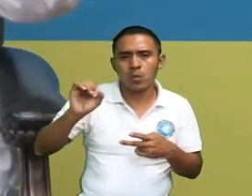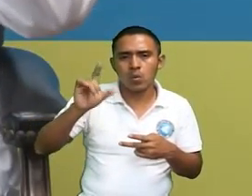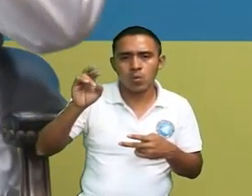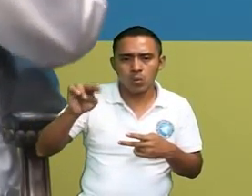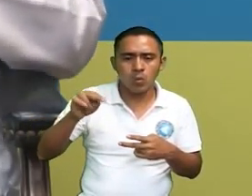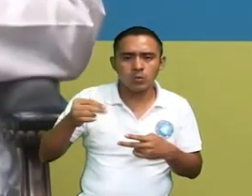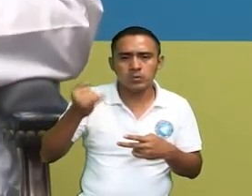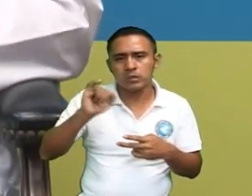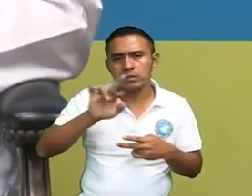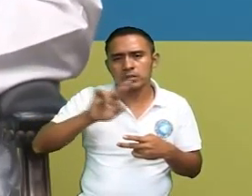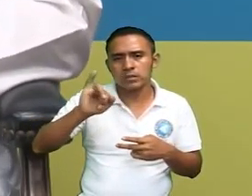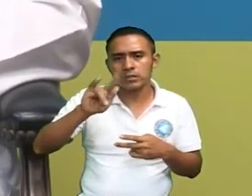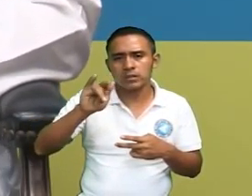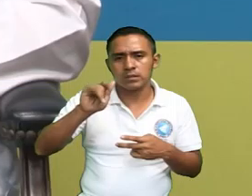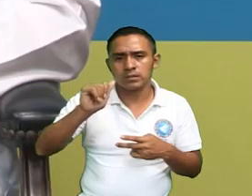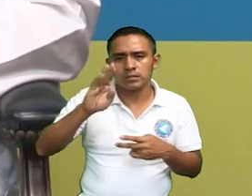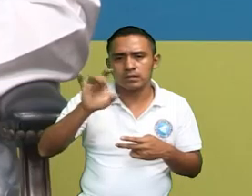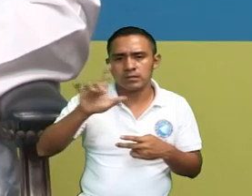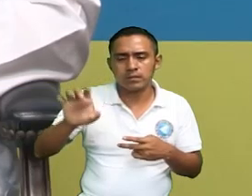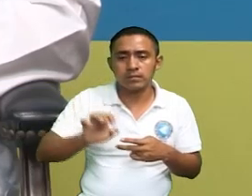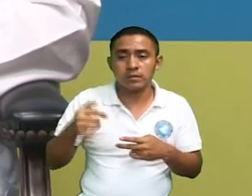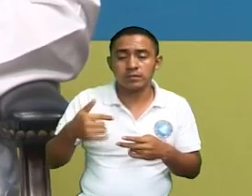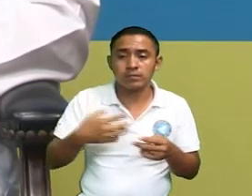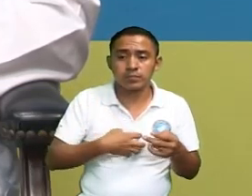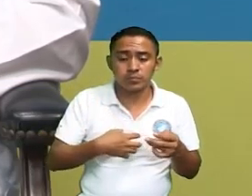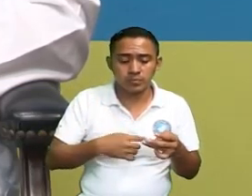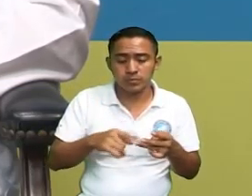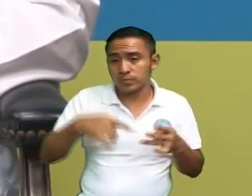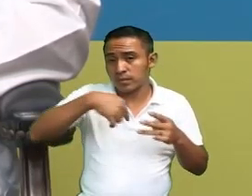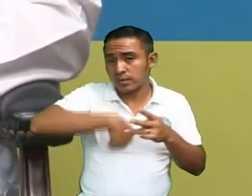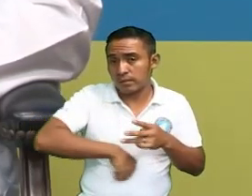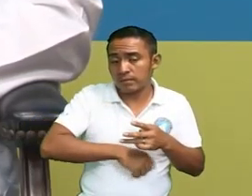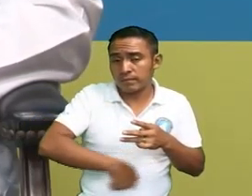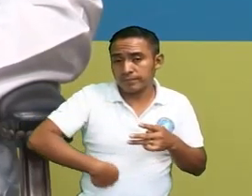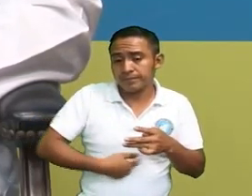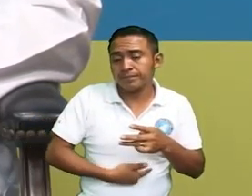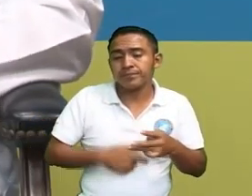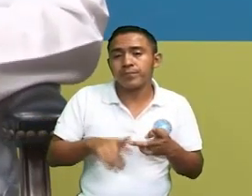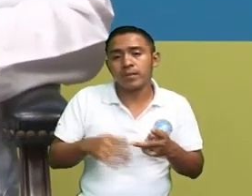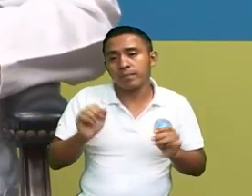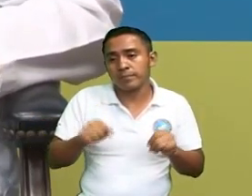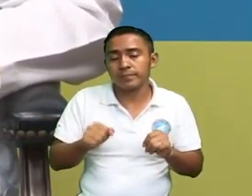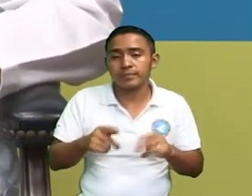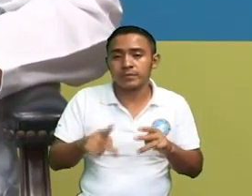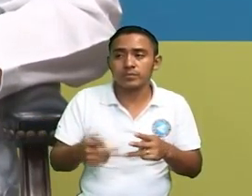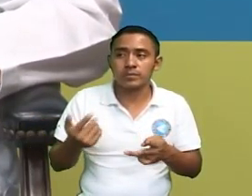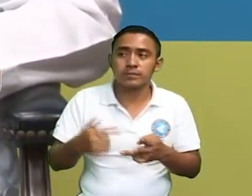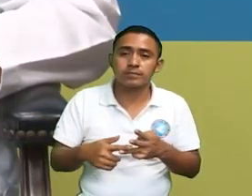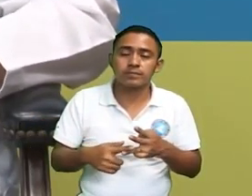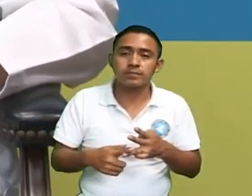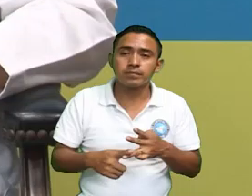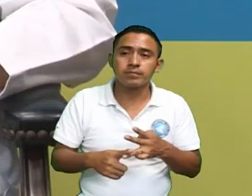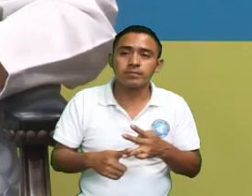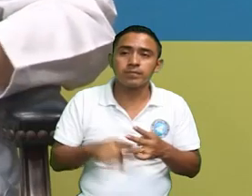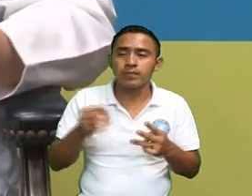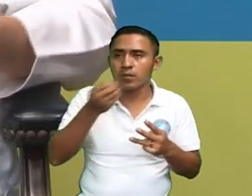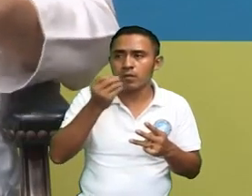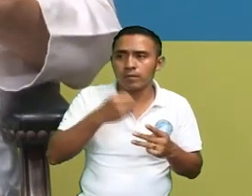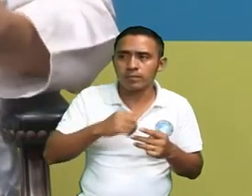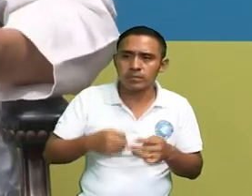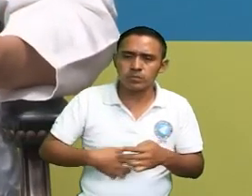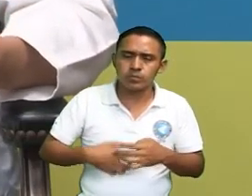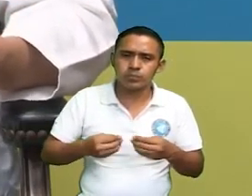problemas de lo que es la motilidad intestinal. Entonces puede ser una persona que después de que come se